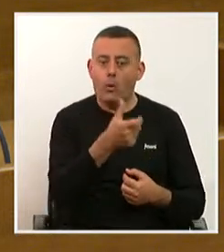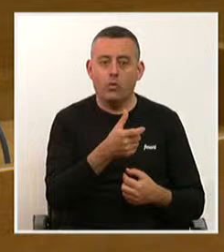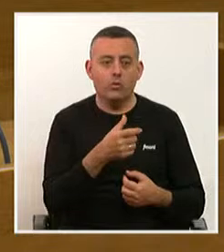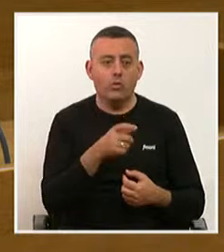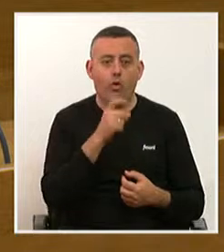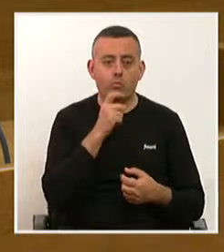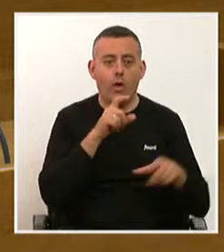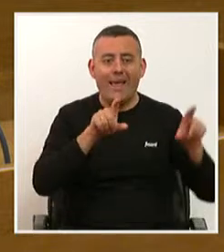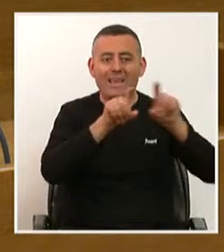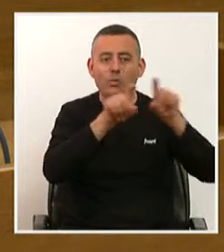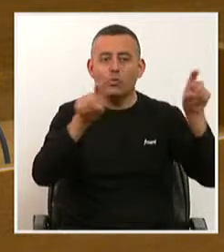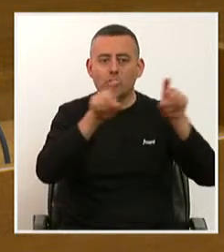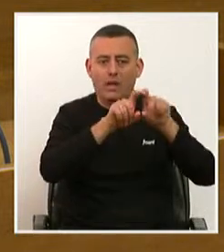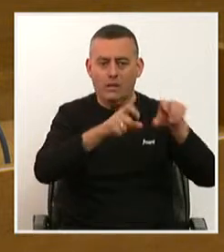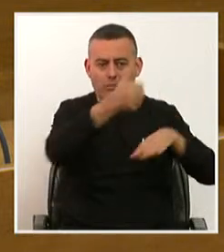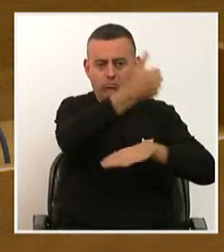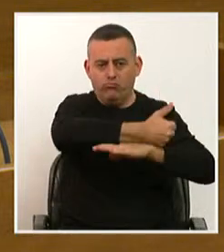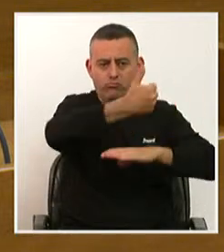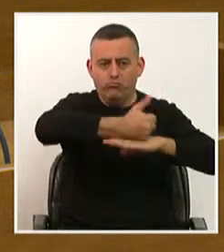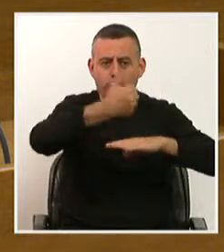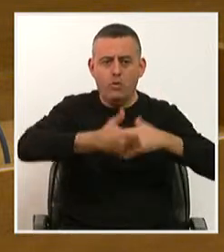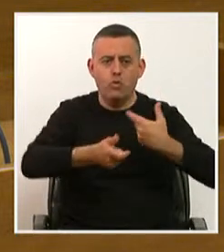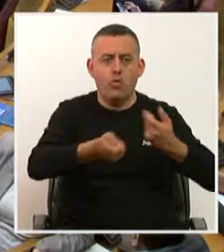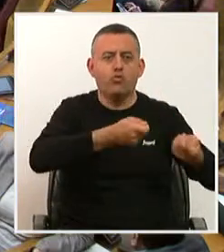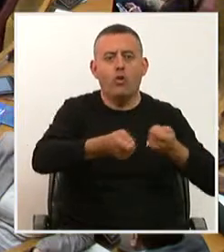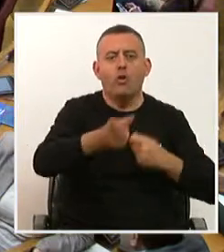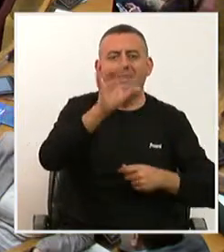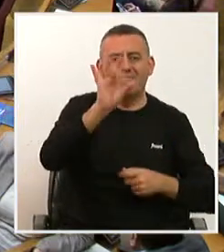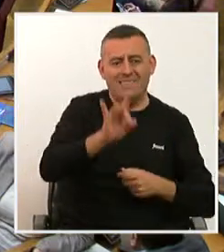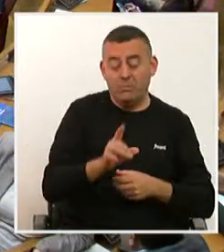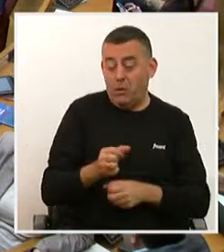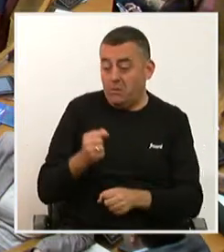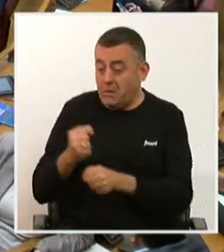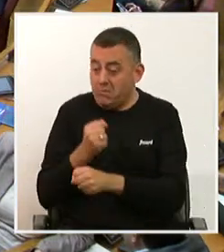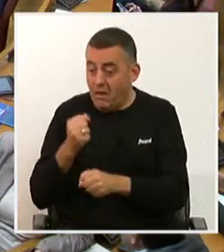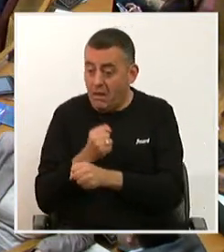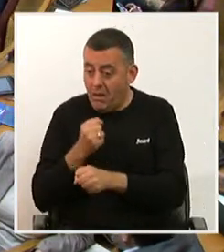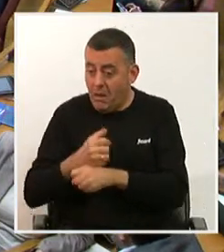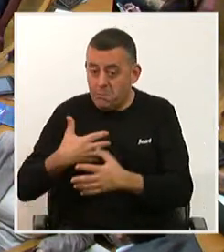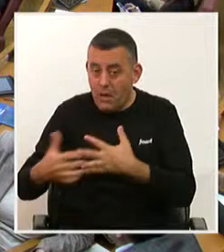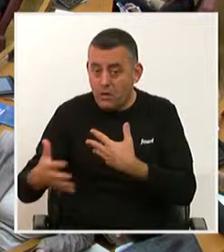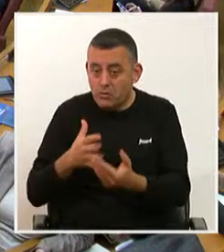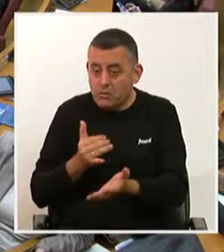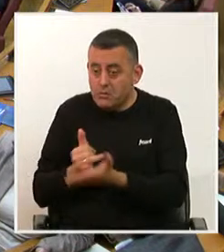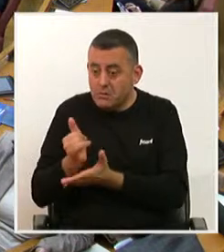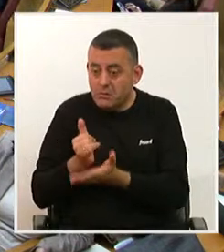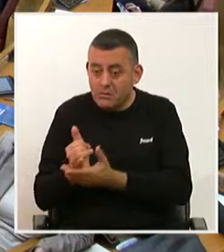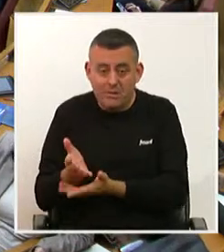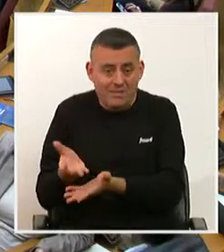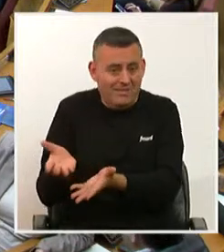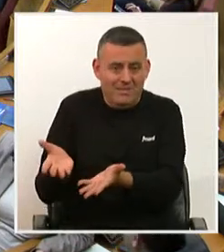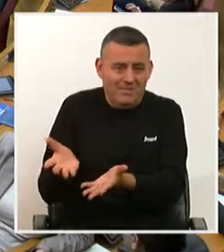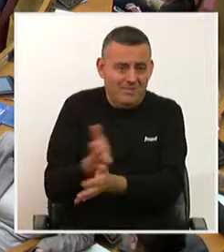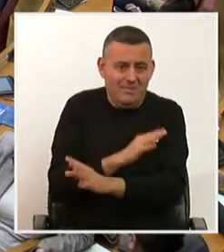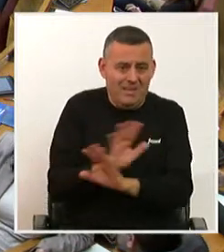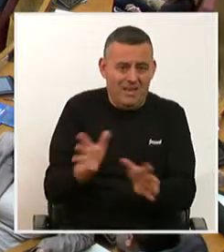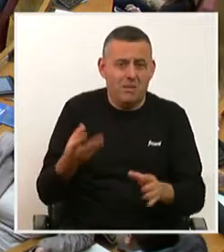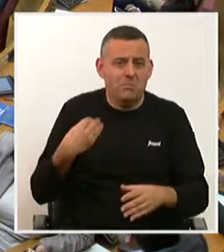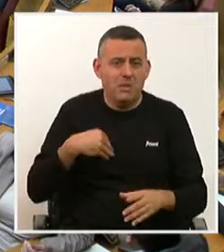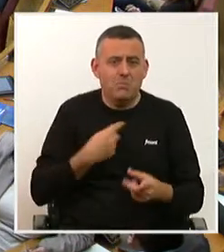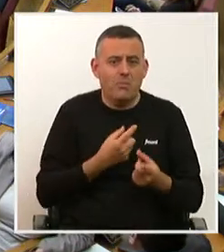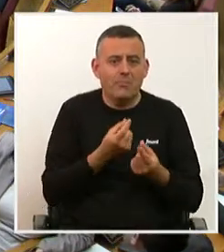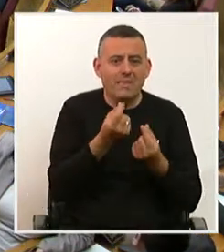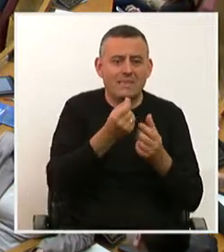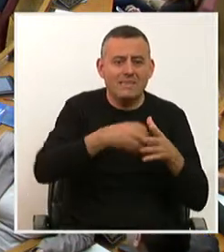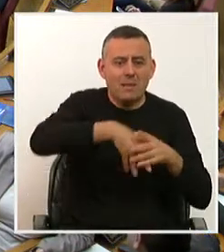industria el poder que re aqu que venen y priva lra el poder